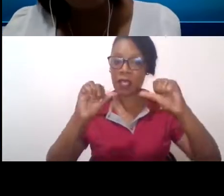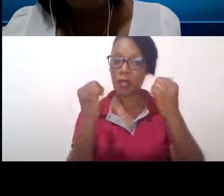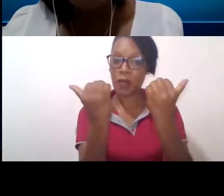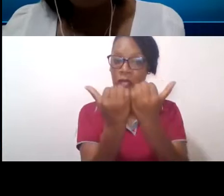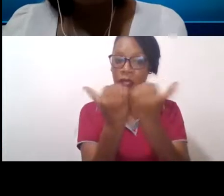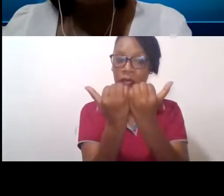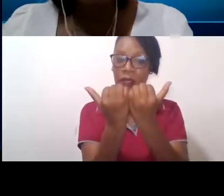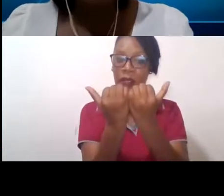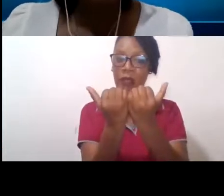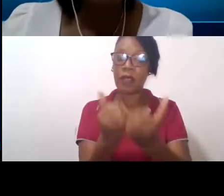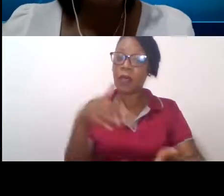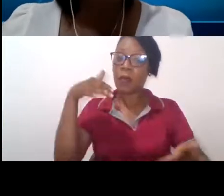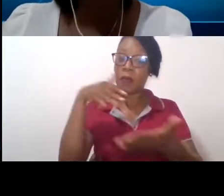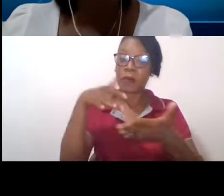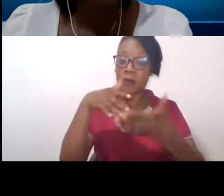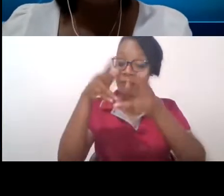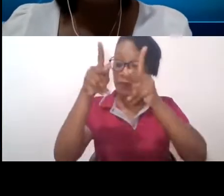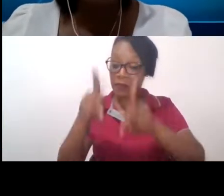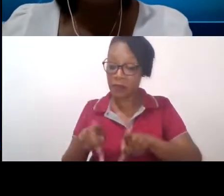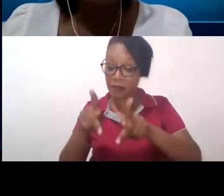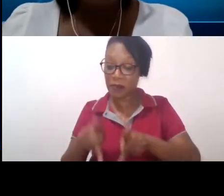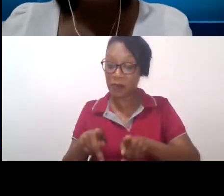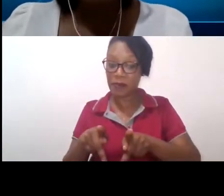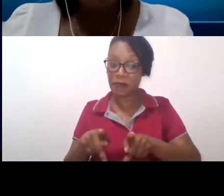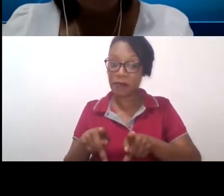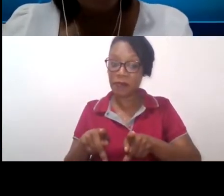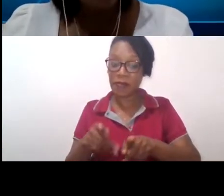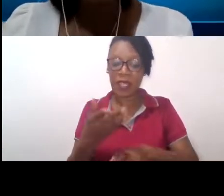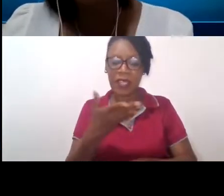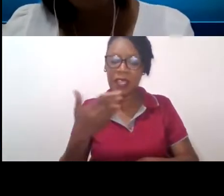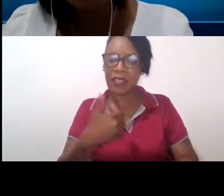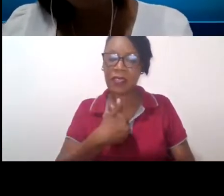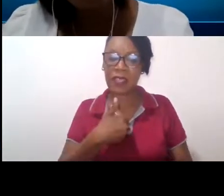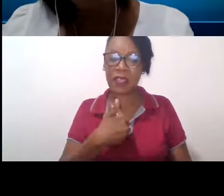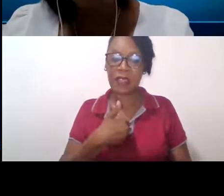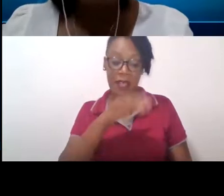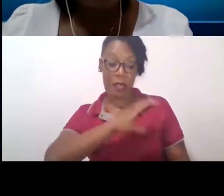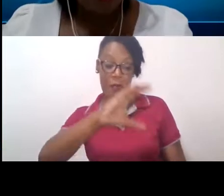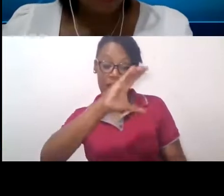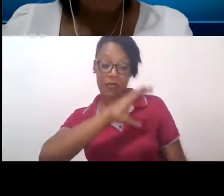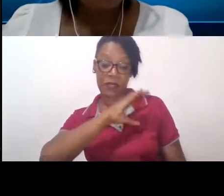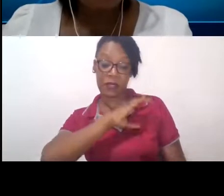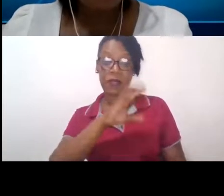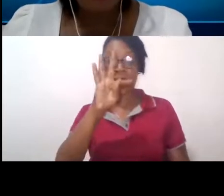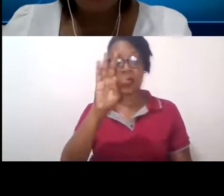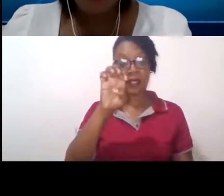aula con las personas estudiantes que presentan la condición de